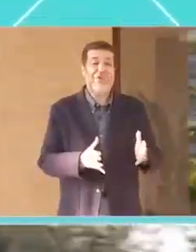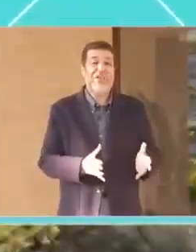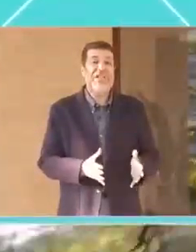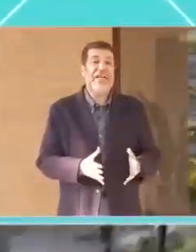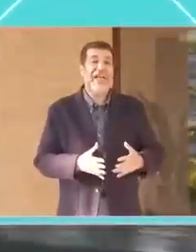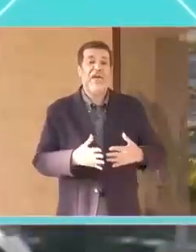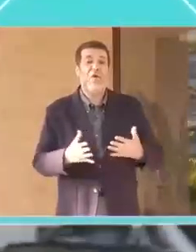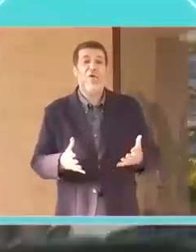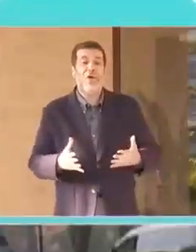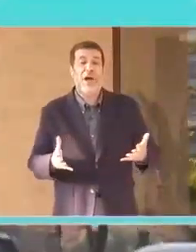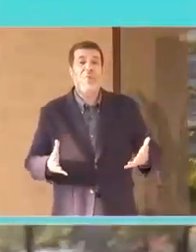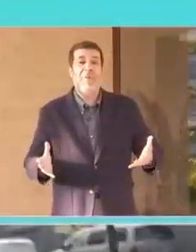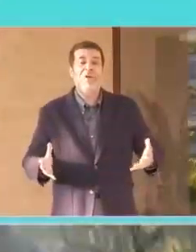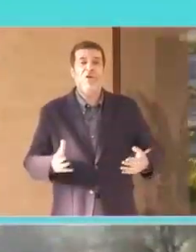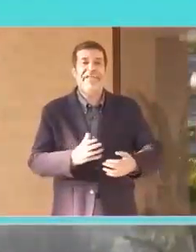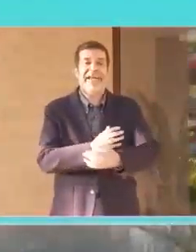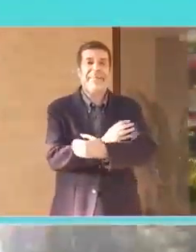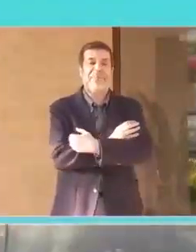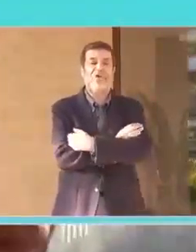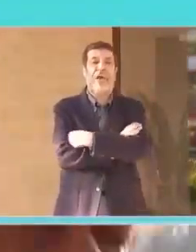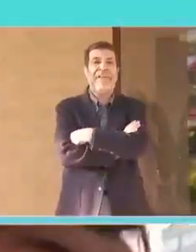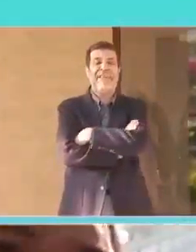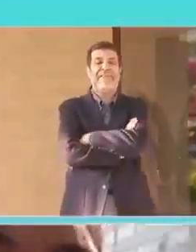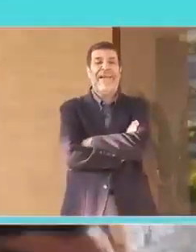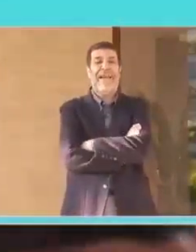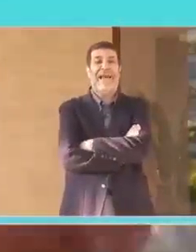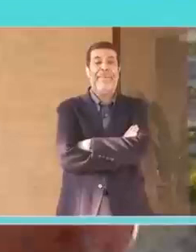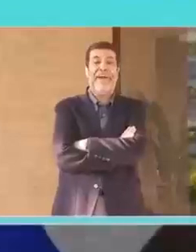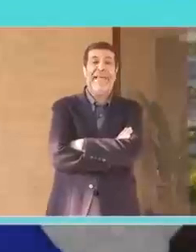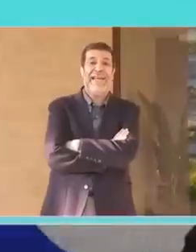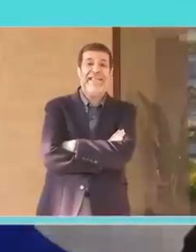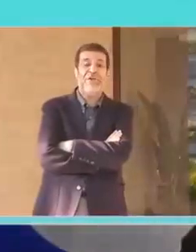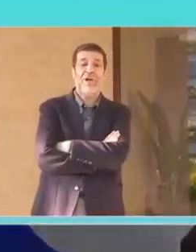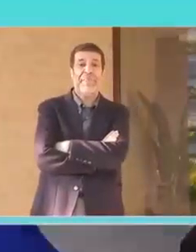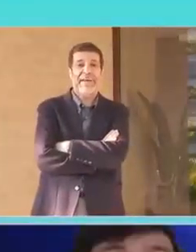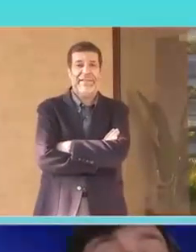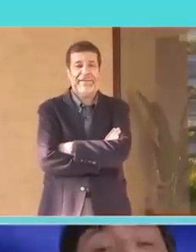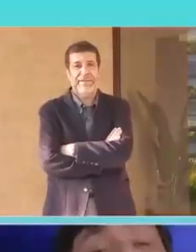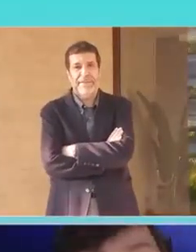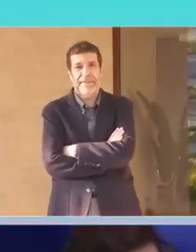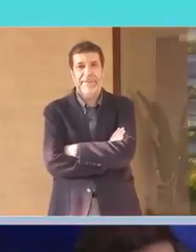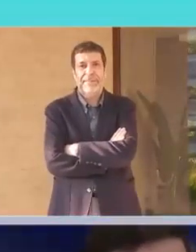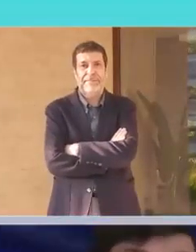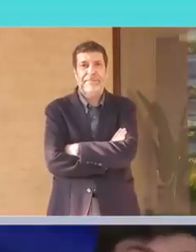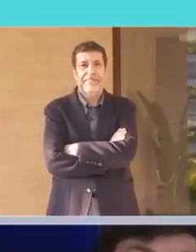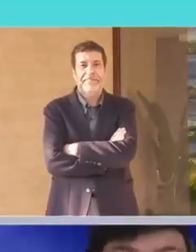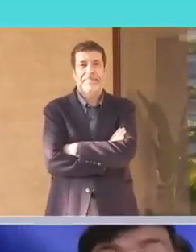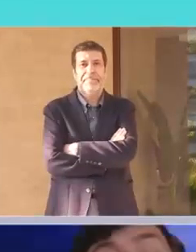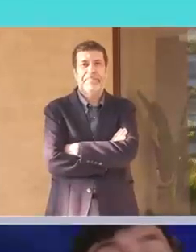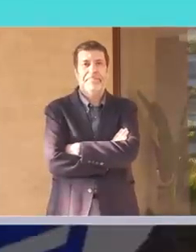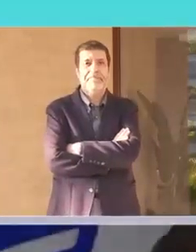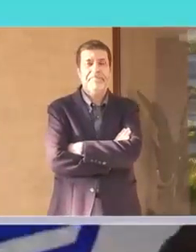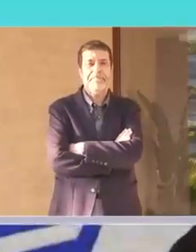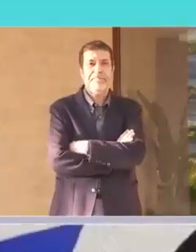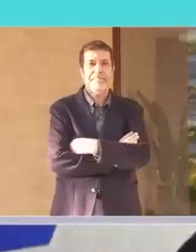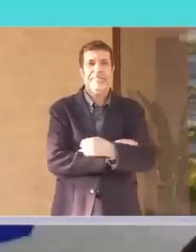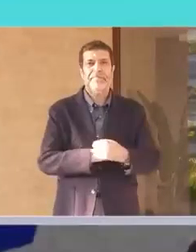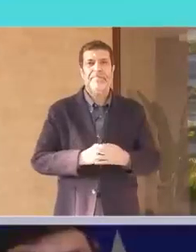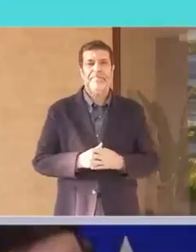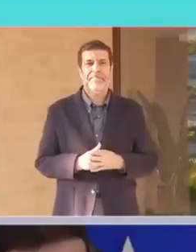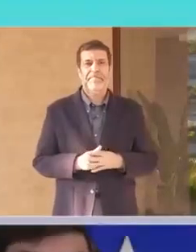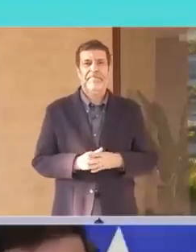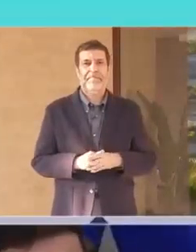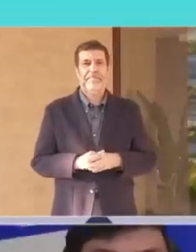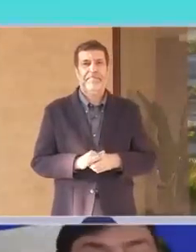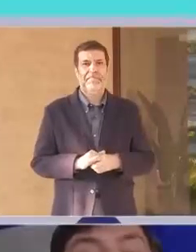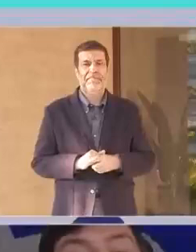inscribirse estando en Chile o en algún momento hacer solamente válida la campaña estando en el país. Ahora, Marco, ¿qué es lo más cuestionable